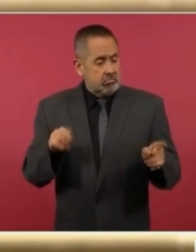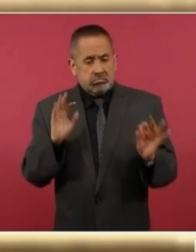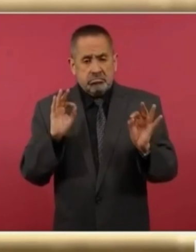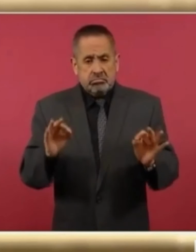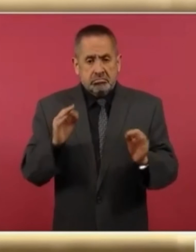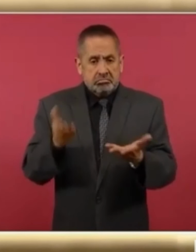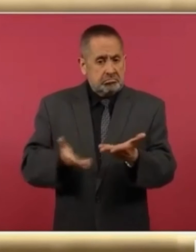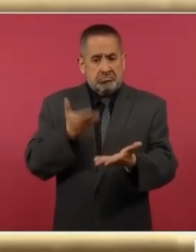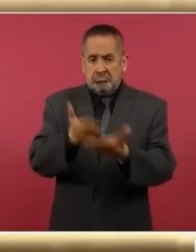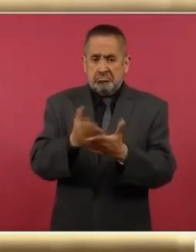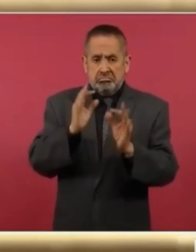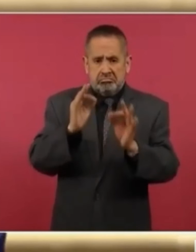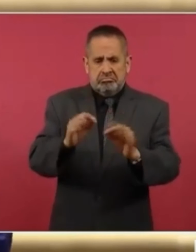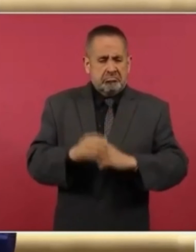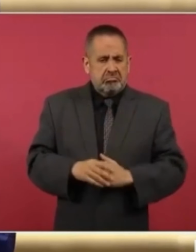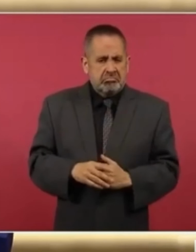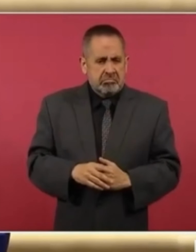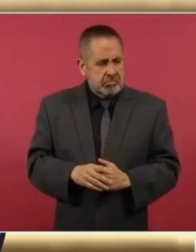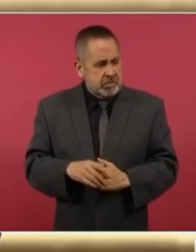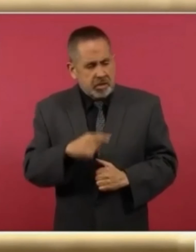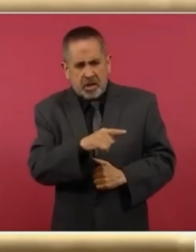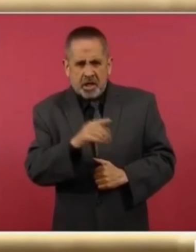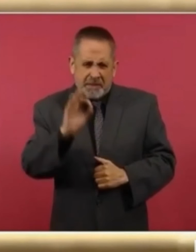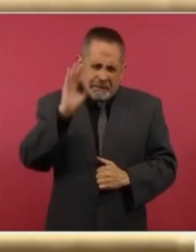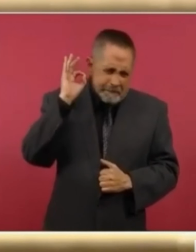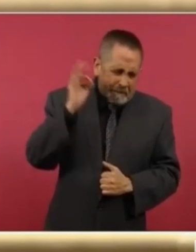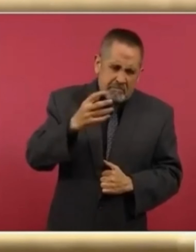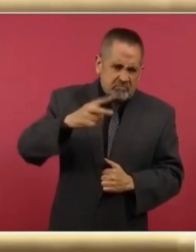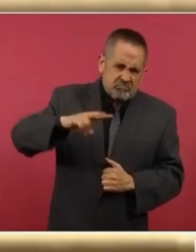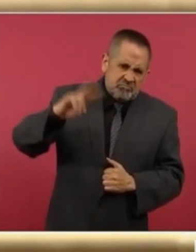es absolutamente cierto.